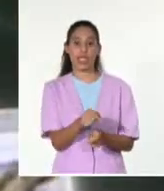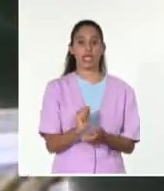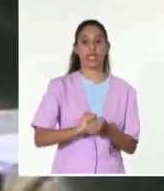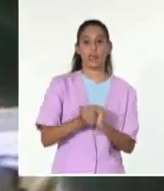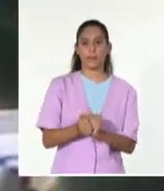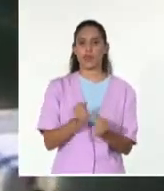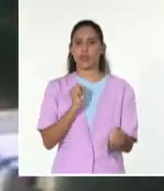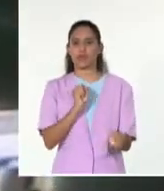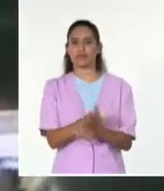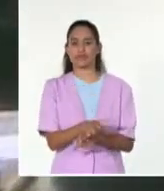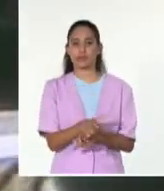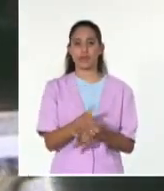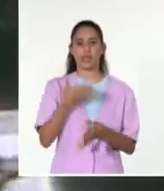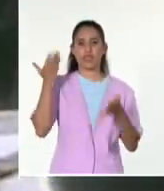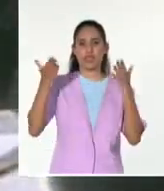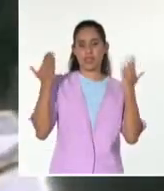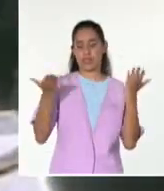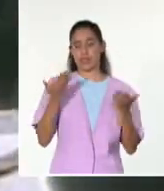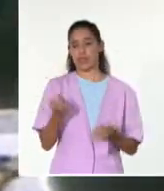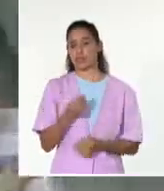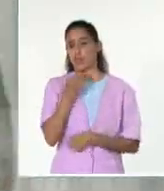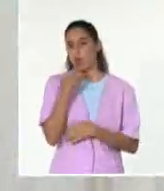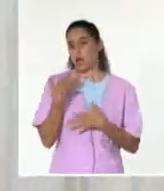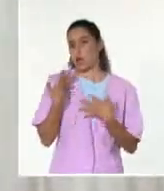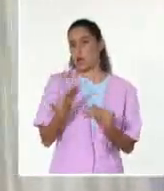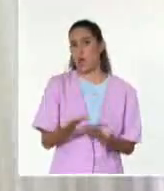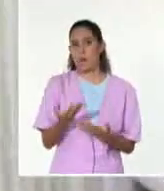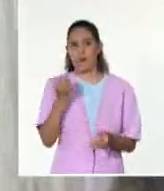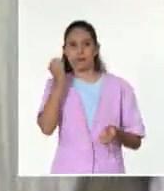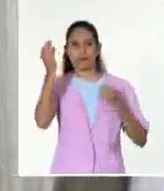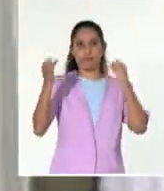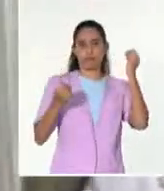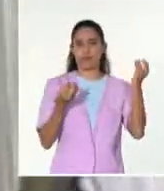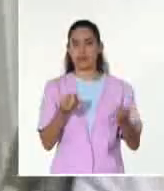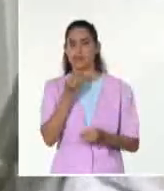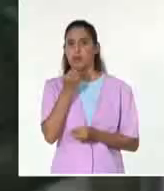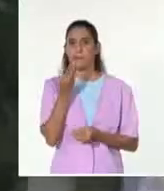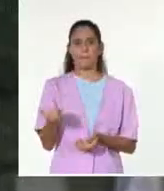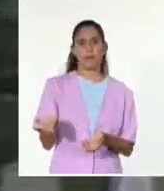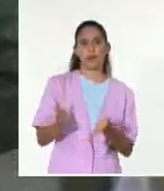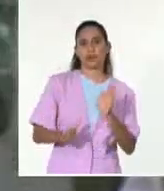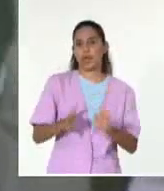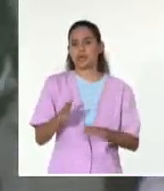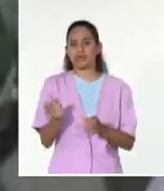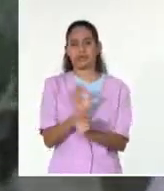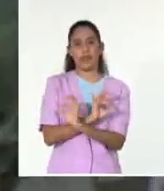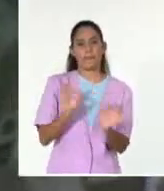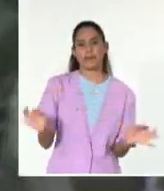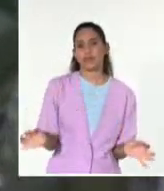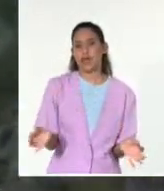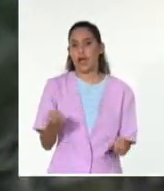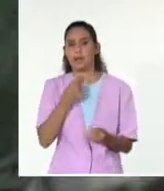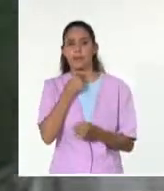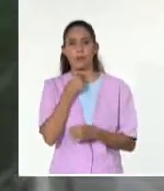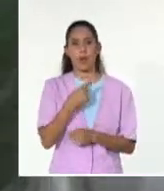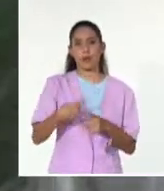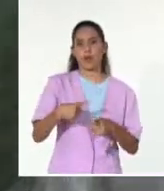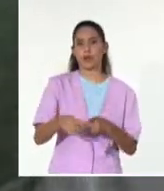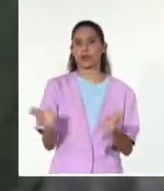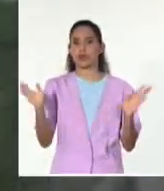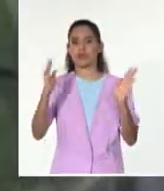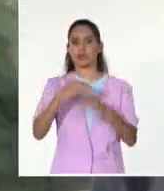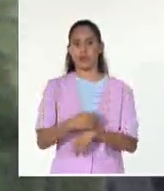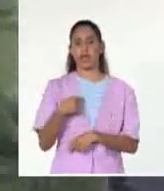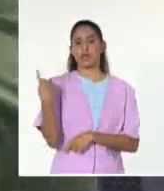deportivo. Incluso en condiciones adversas, no solo es preciso resistir, sino que hay que batallar y también